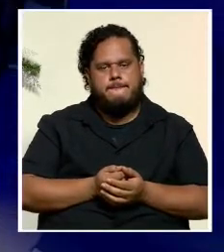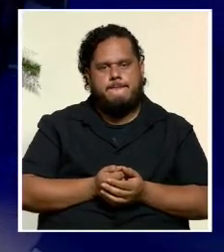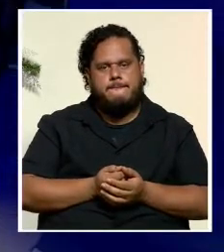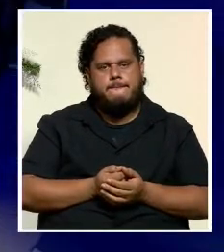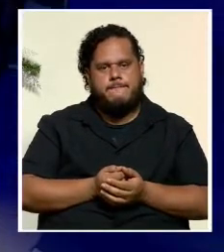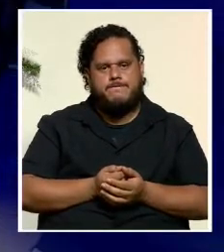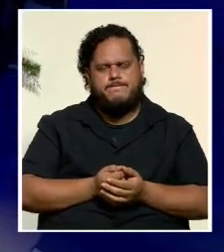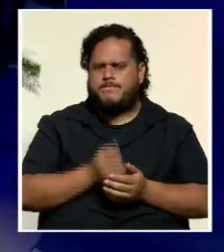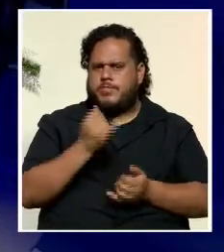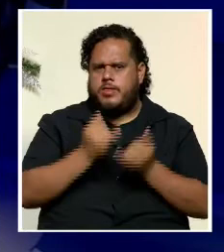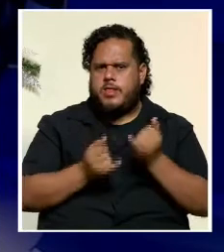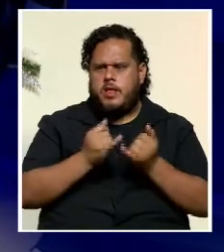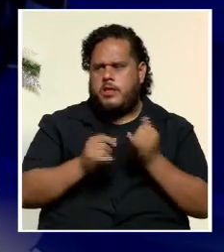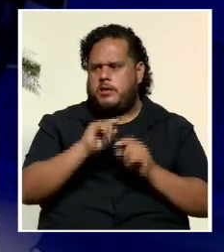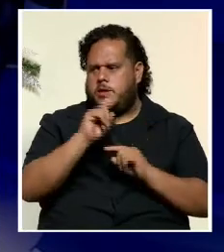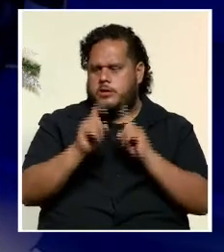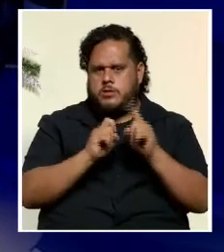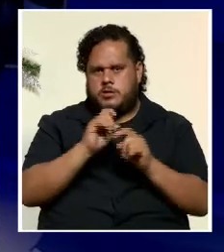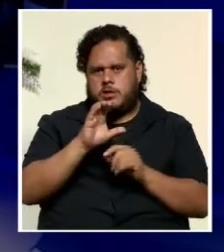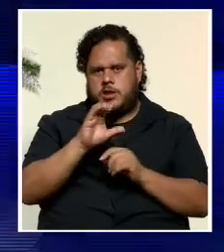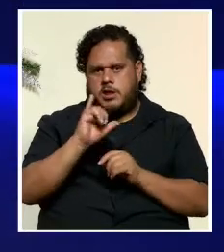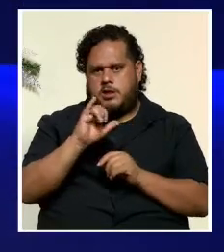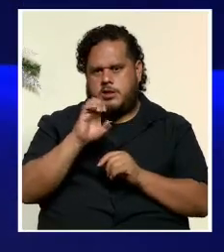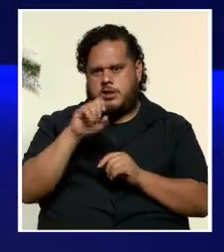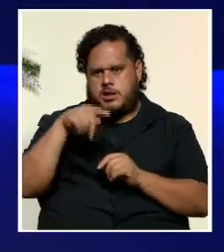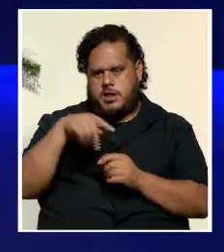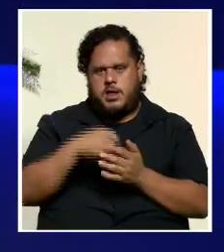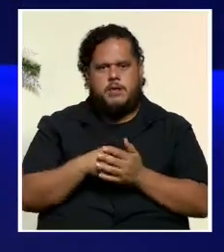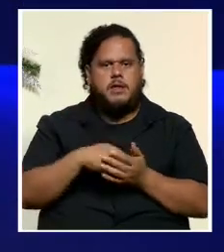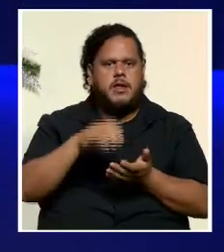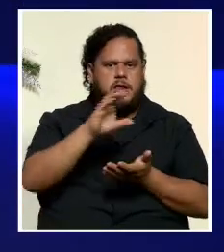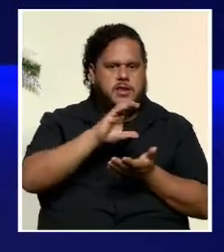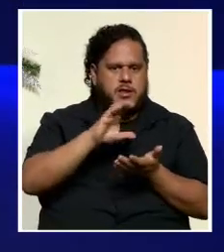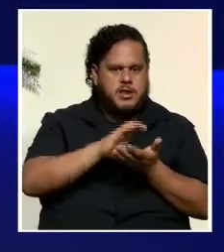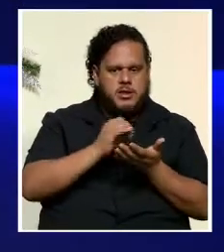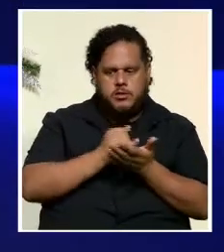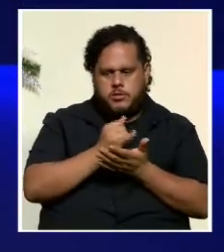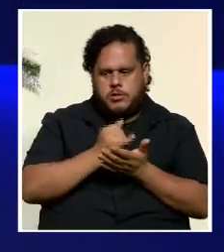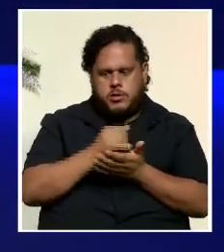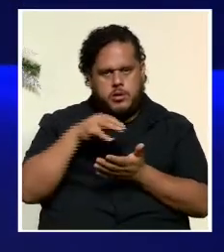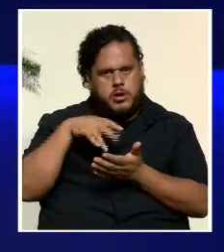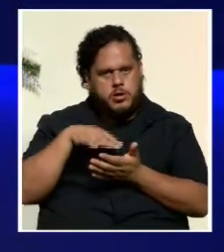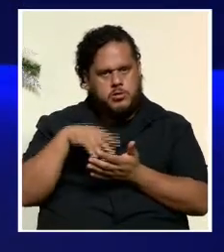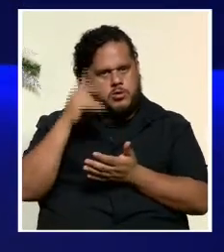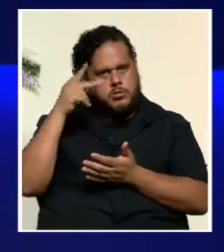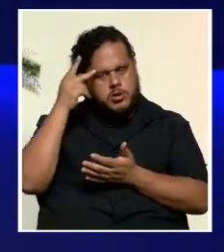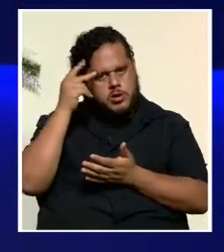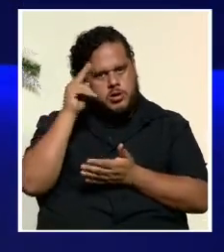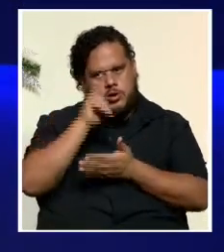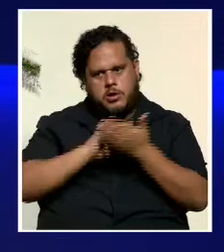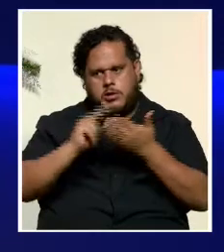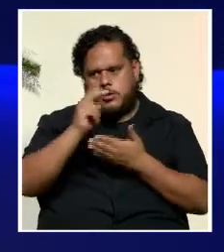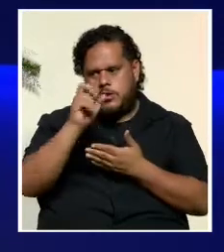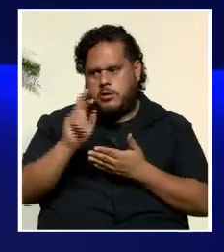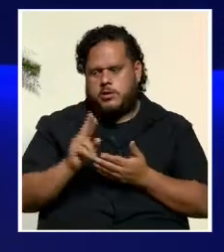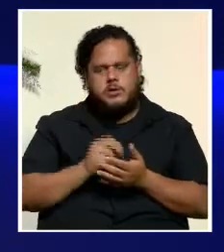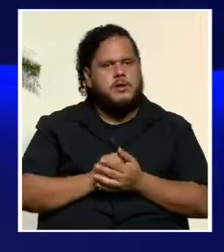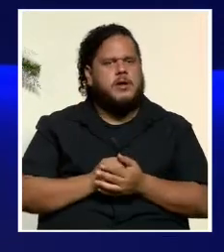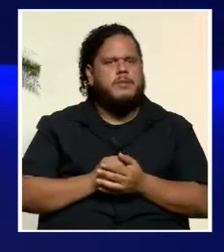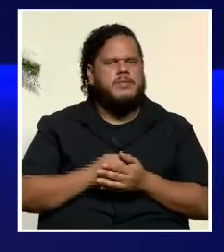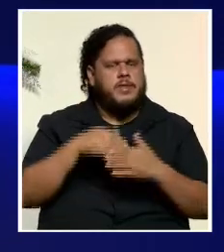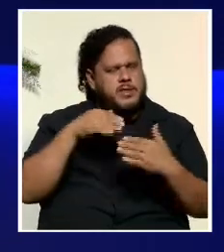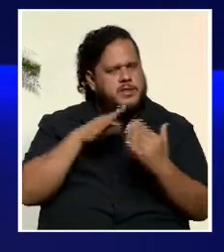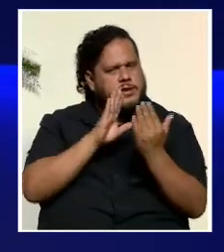En la última encuesta del CIEP, la que salió hoy, del Centro de Investigación y Estudios Políticos de la UCR, se